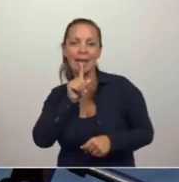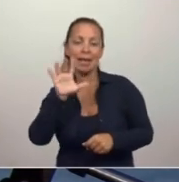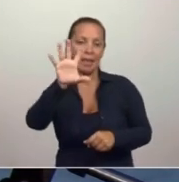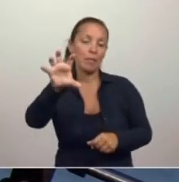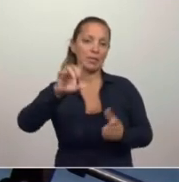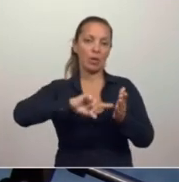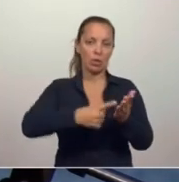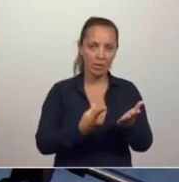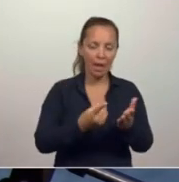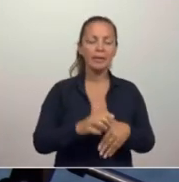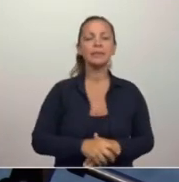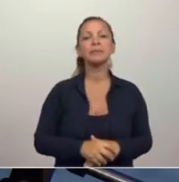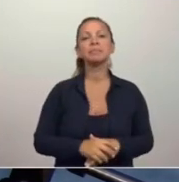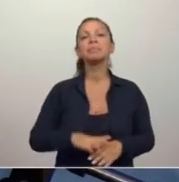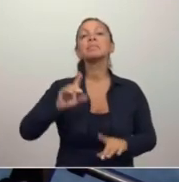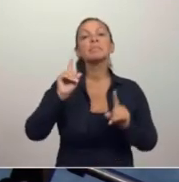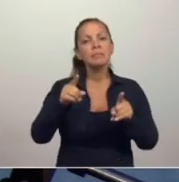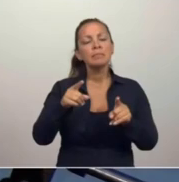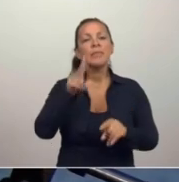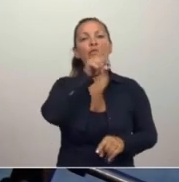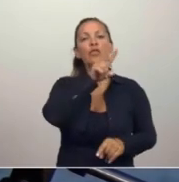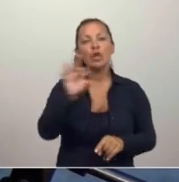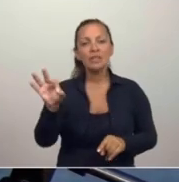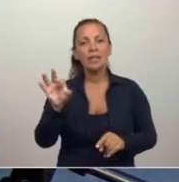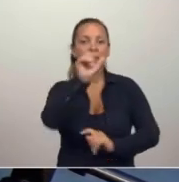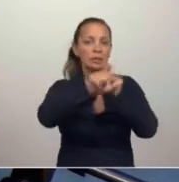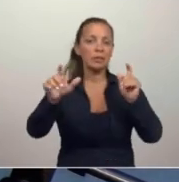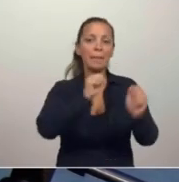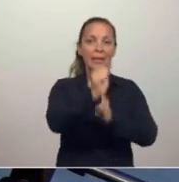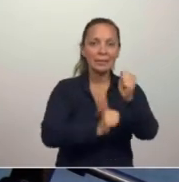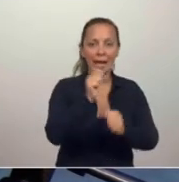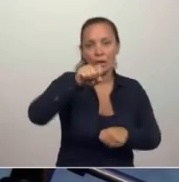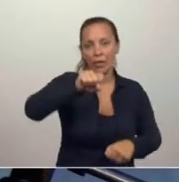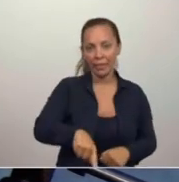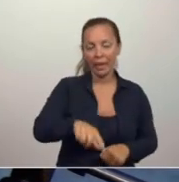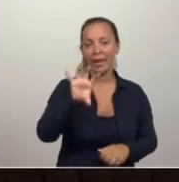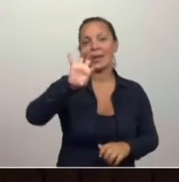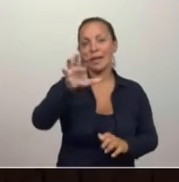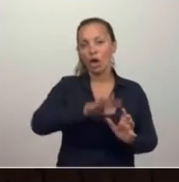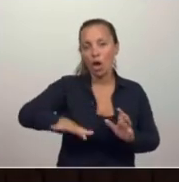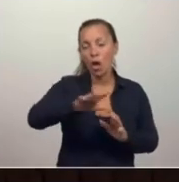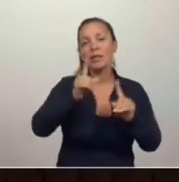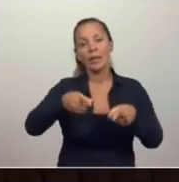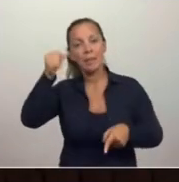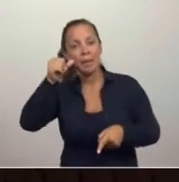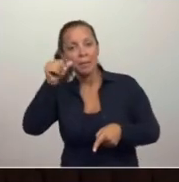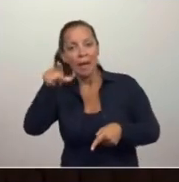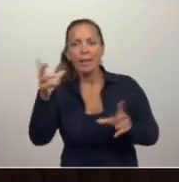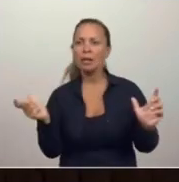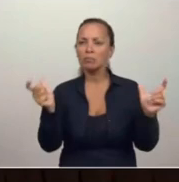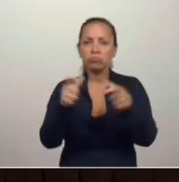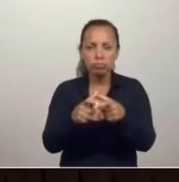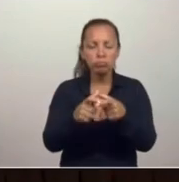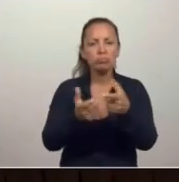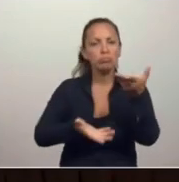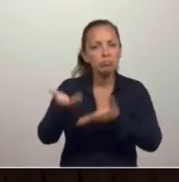provincia y luego con más de 200 empresarios de aquí de la región y de mar del plata como siempre